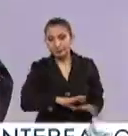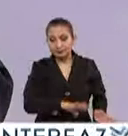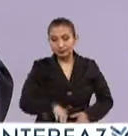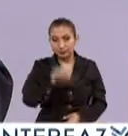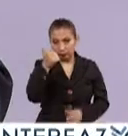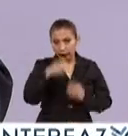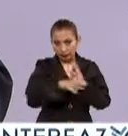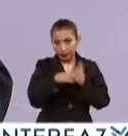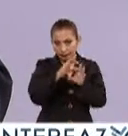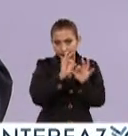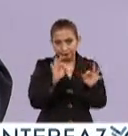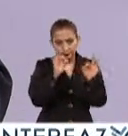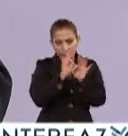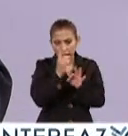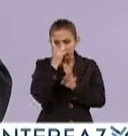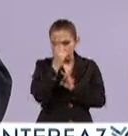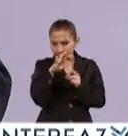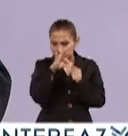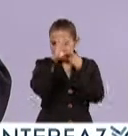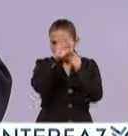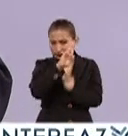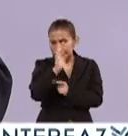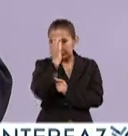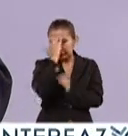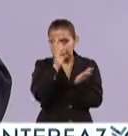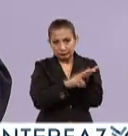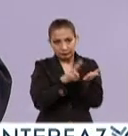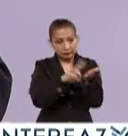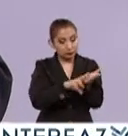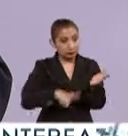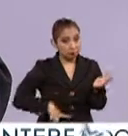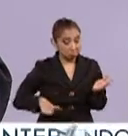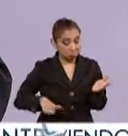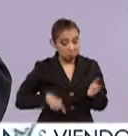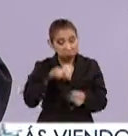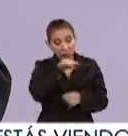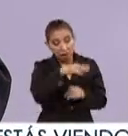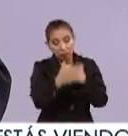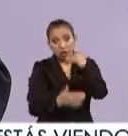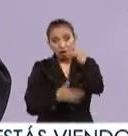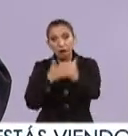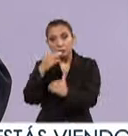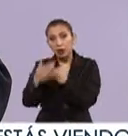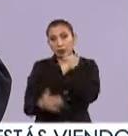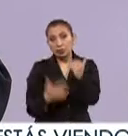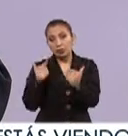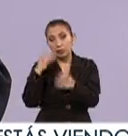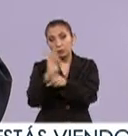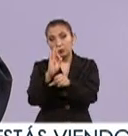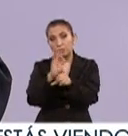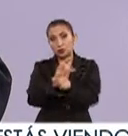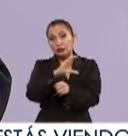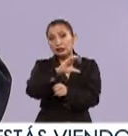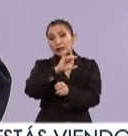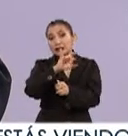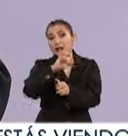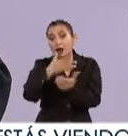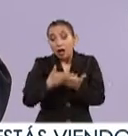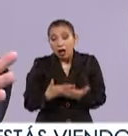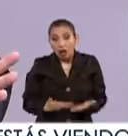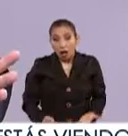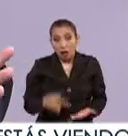sido importantísimo, y eso es algo que hay que reconocerle al gobierno federal, es el avance que ha tenido la protección civil en México. Hoy en